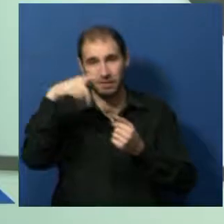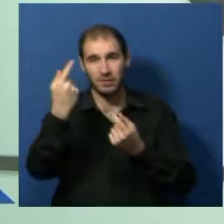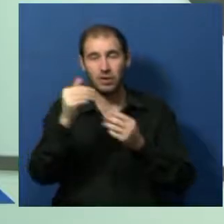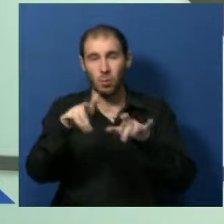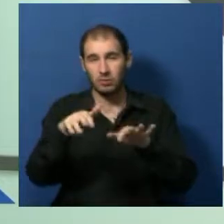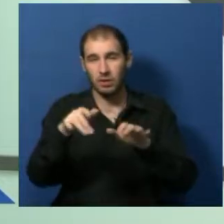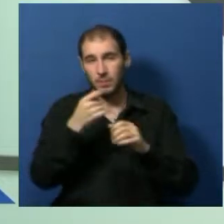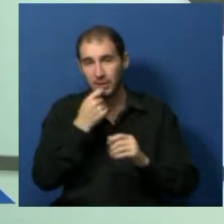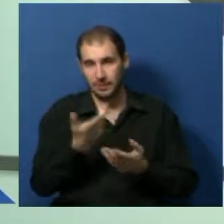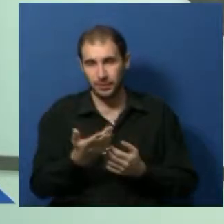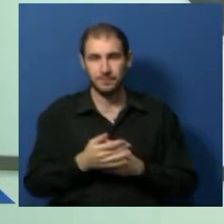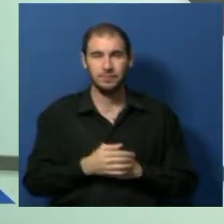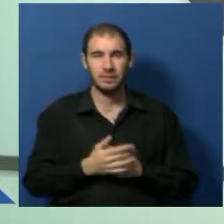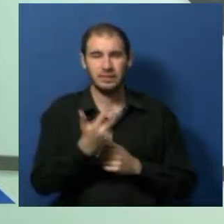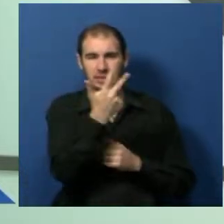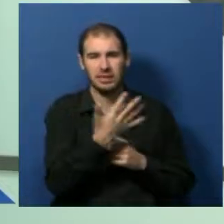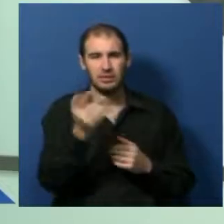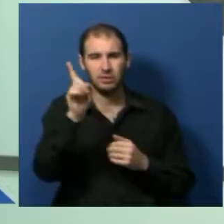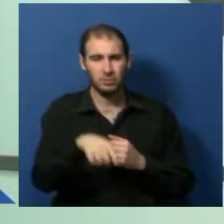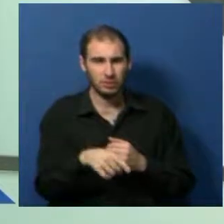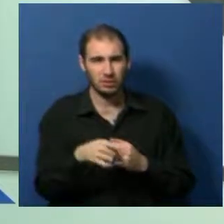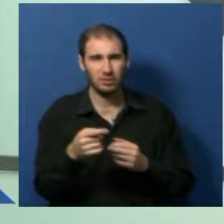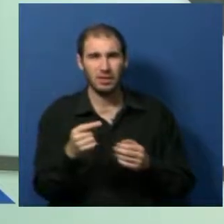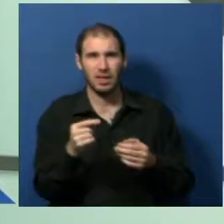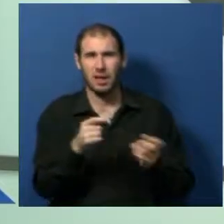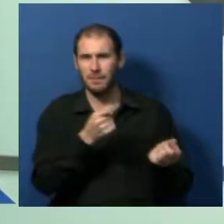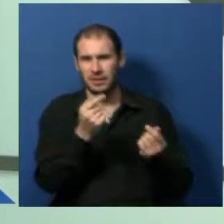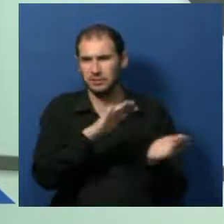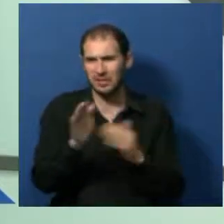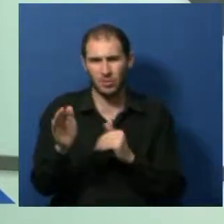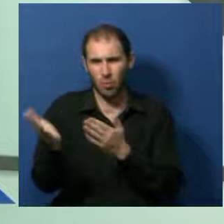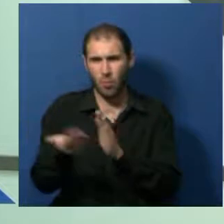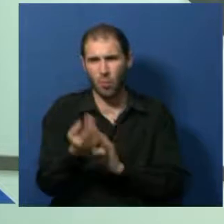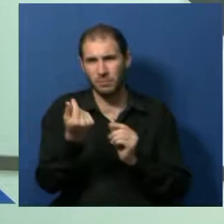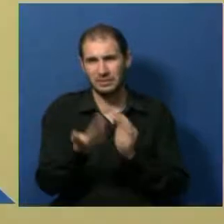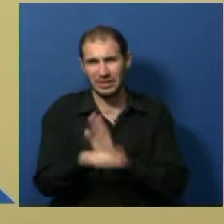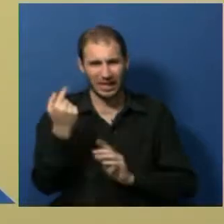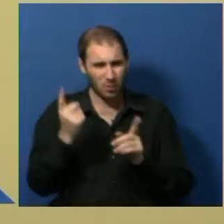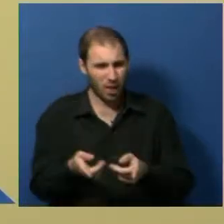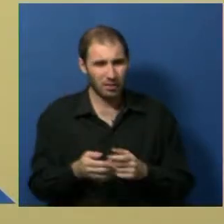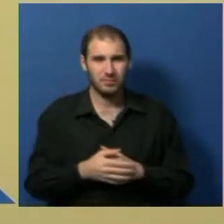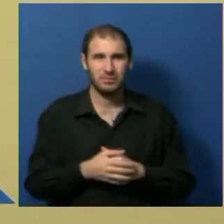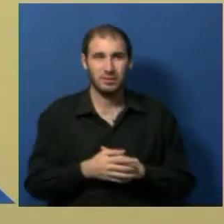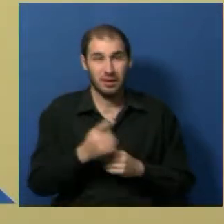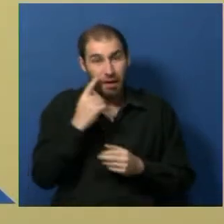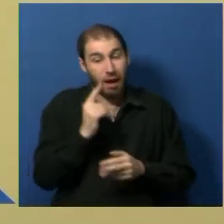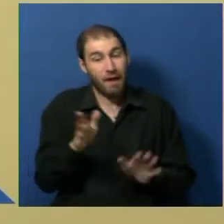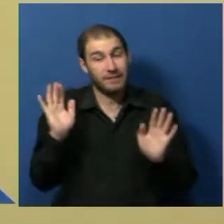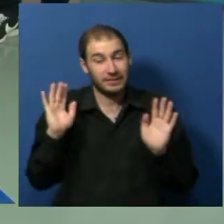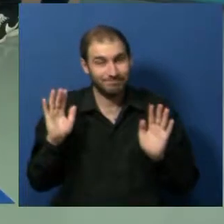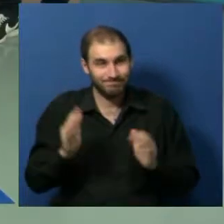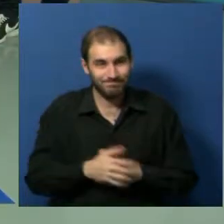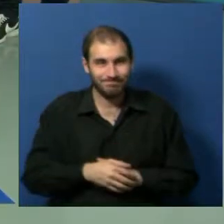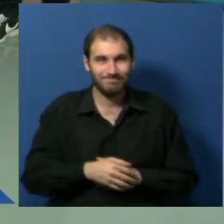ejemplo. ¿Este 35% se traslada igual hacia el precio cuando se quite el arancel? Vamos a ver qué pasa. Vamos a ver qué